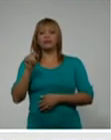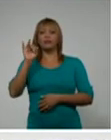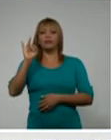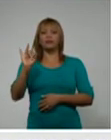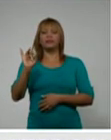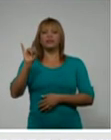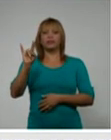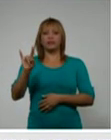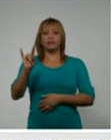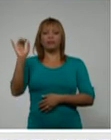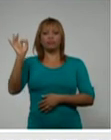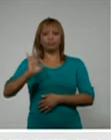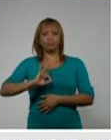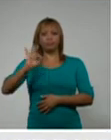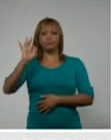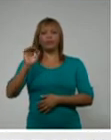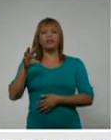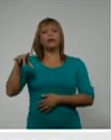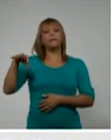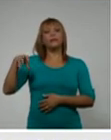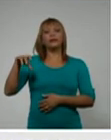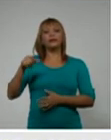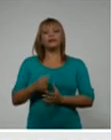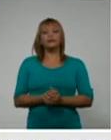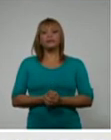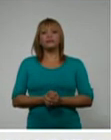13,79, Pinar del Río